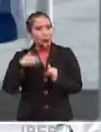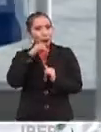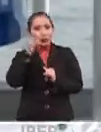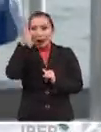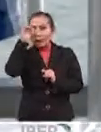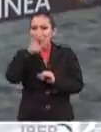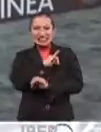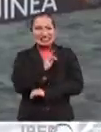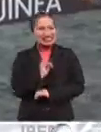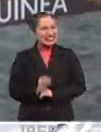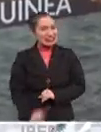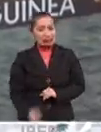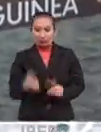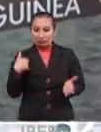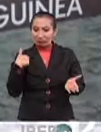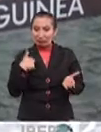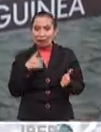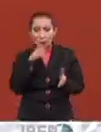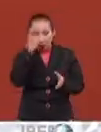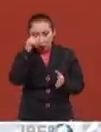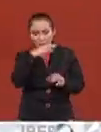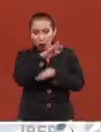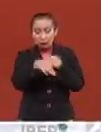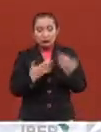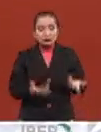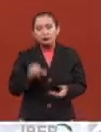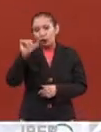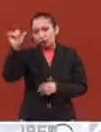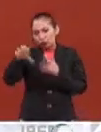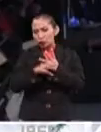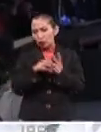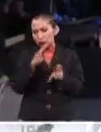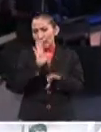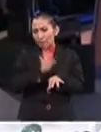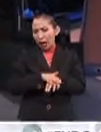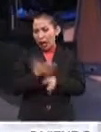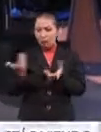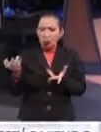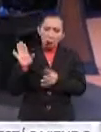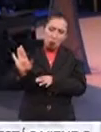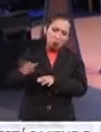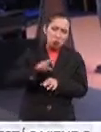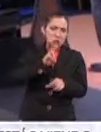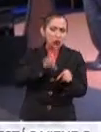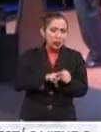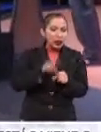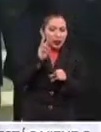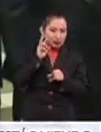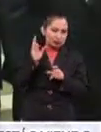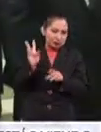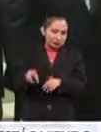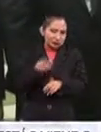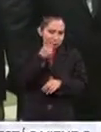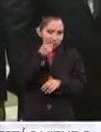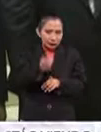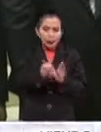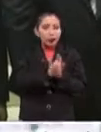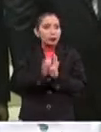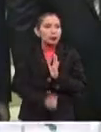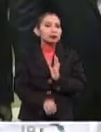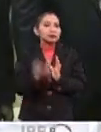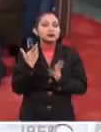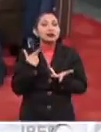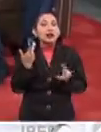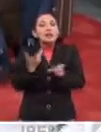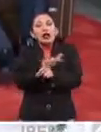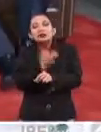llegar a ningún acuerdo. Y hay otras cosas pues un poco más folclóricas, si aquí lo queremos decir, por ejemplo, qué